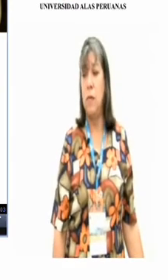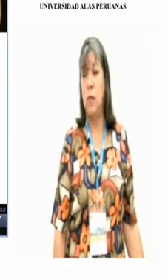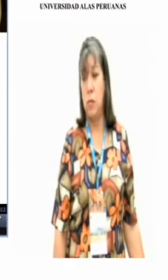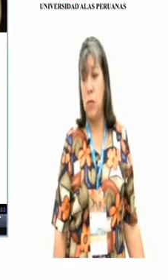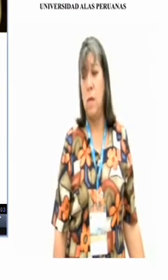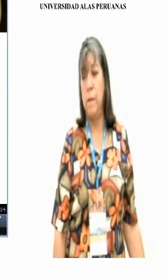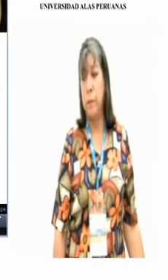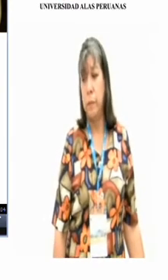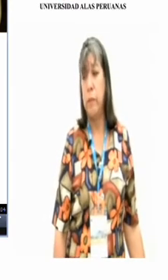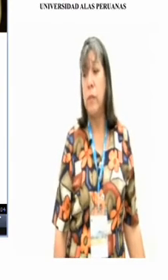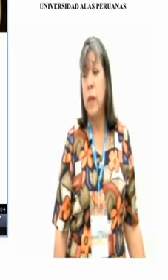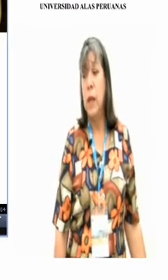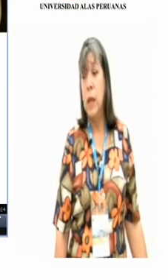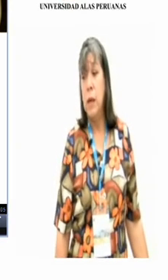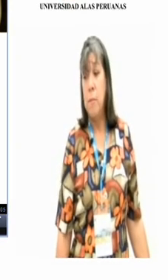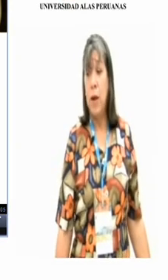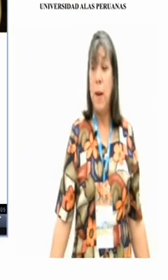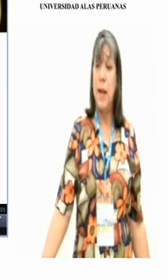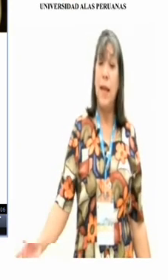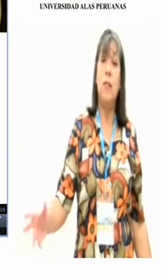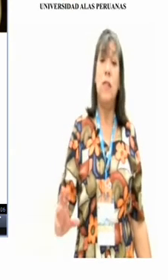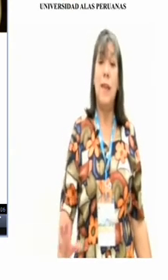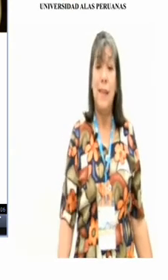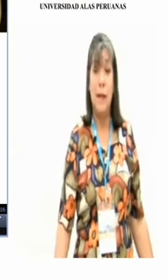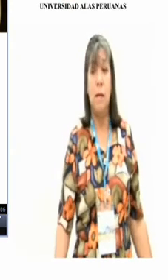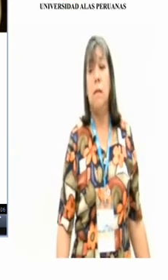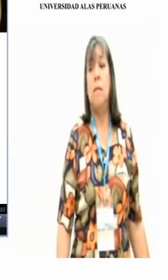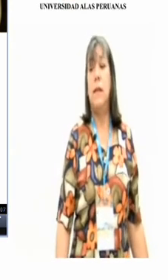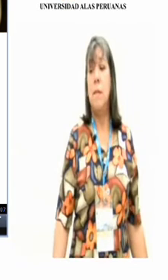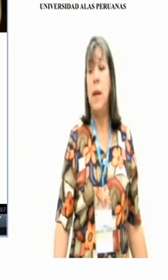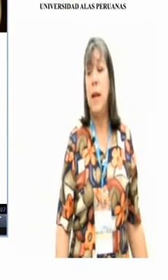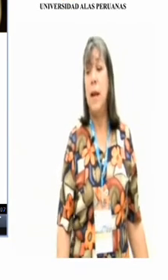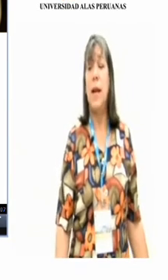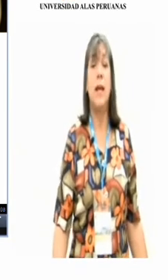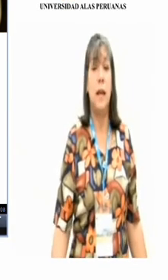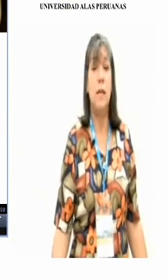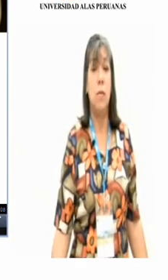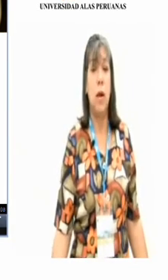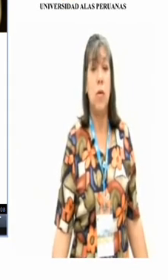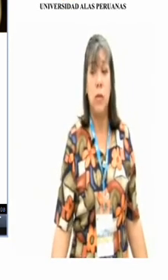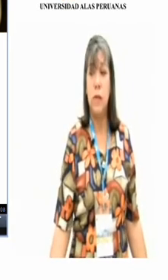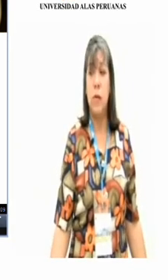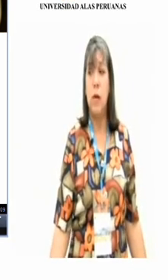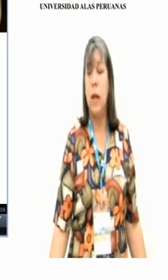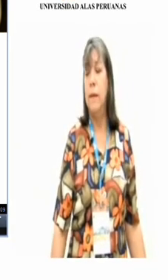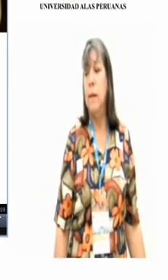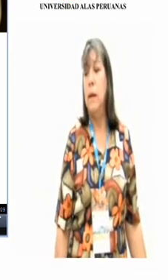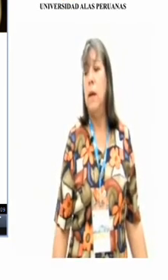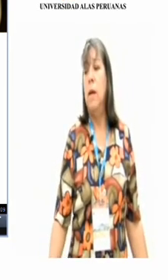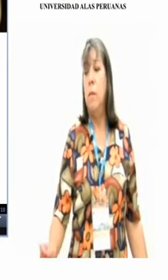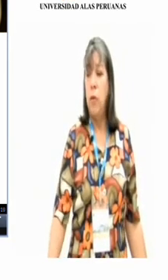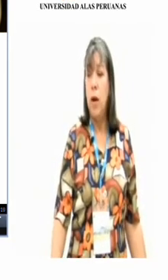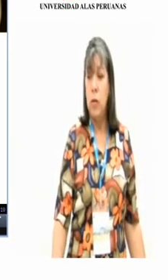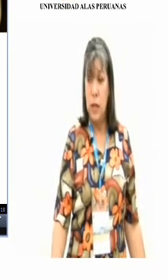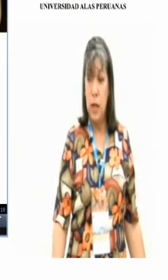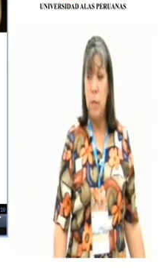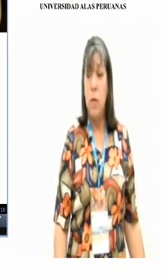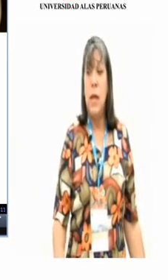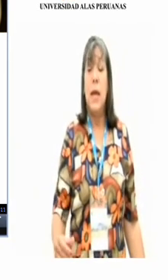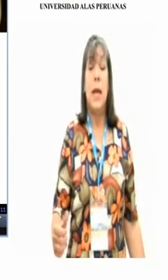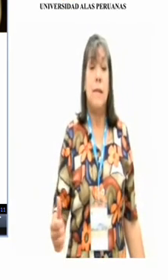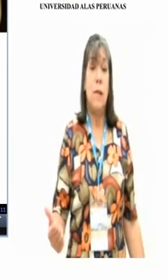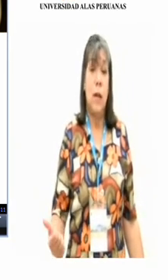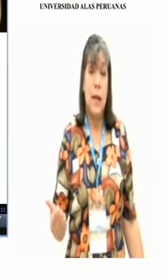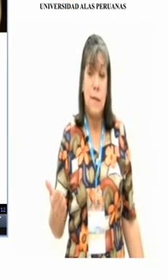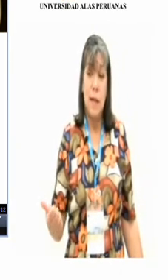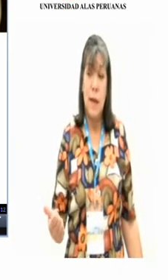dirigir la instrucción. Pero para que esto se dé de esa manera requiere de unas condiciones. Por un lado